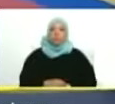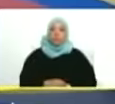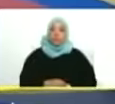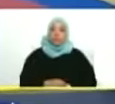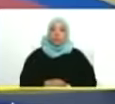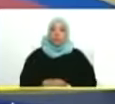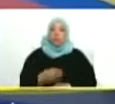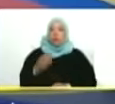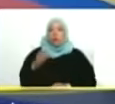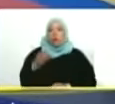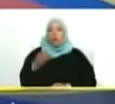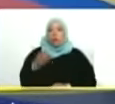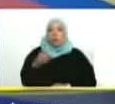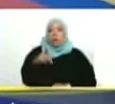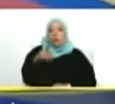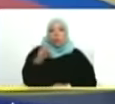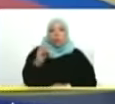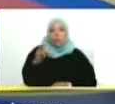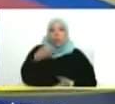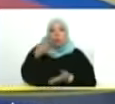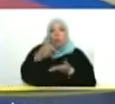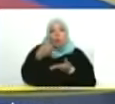ponche crema, se puede decir.